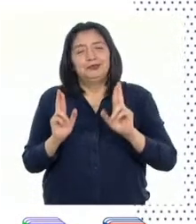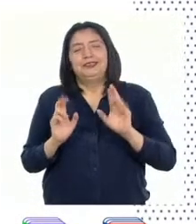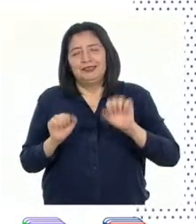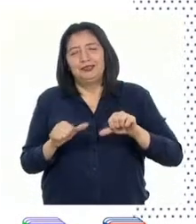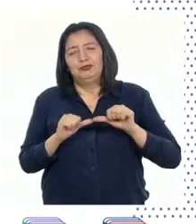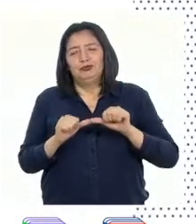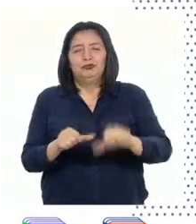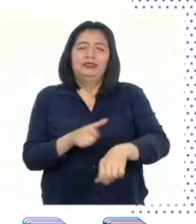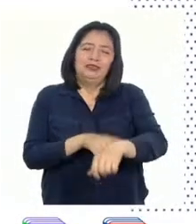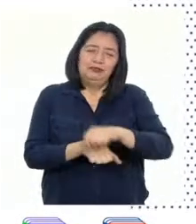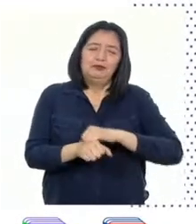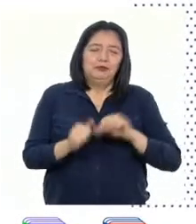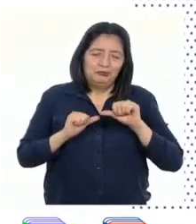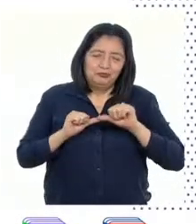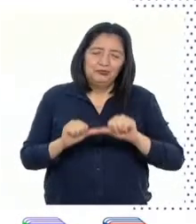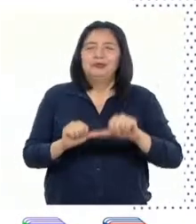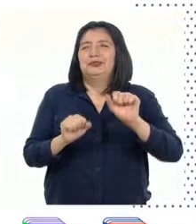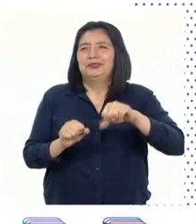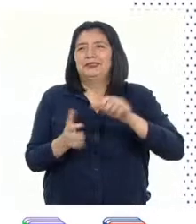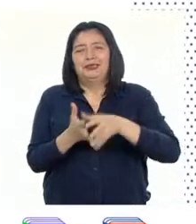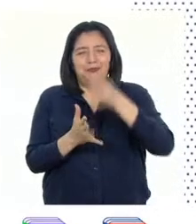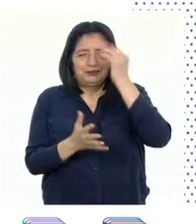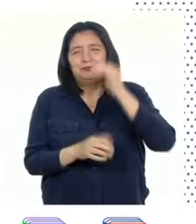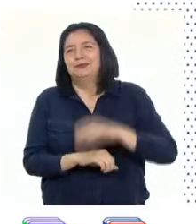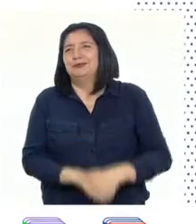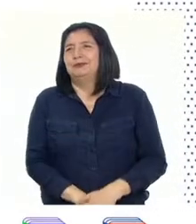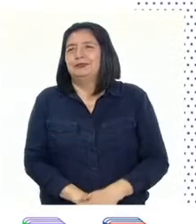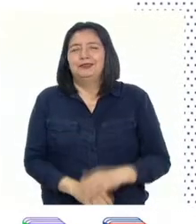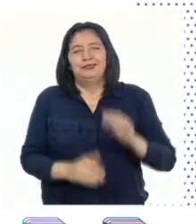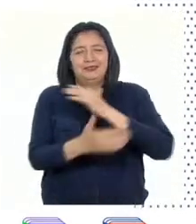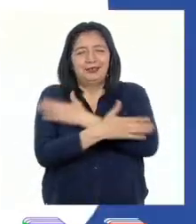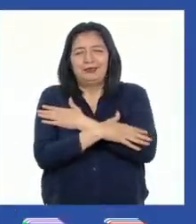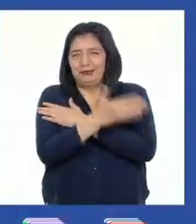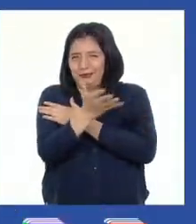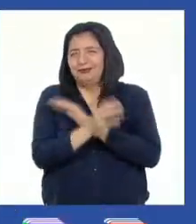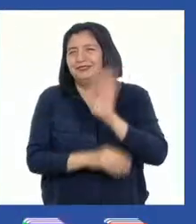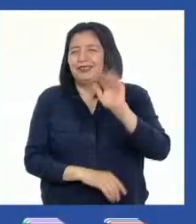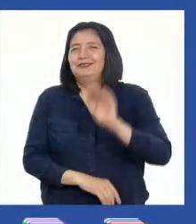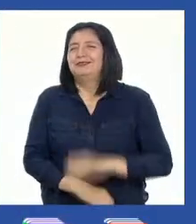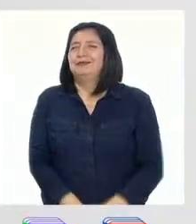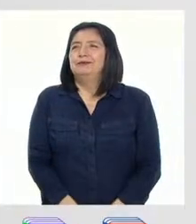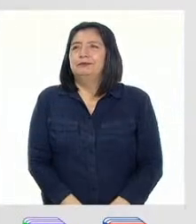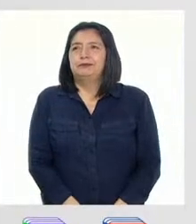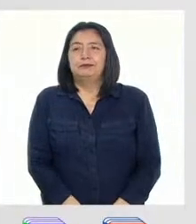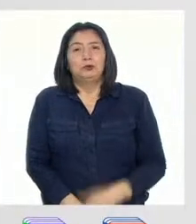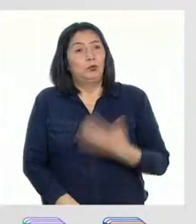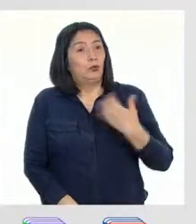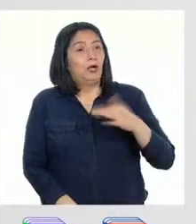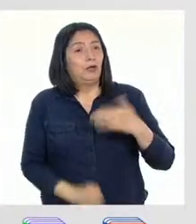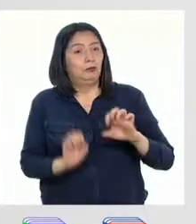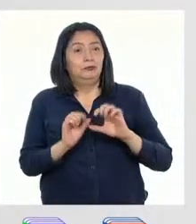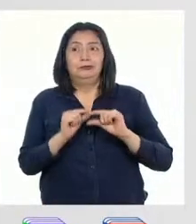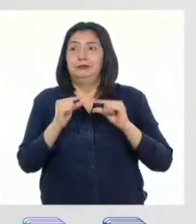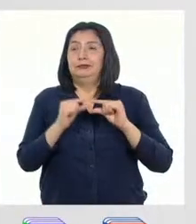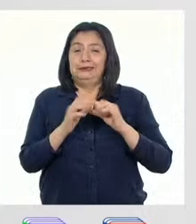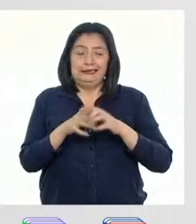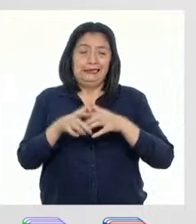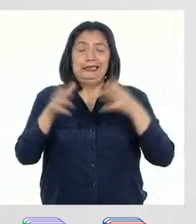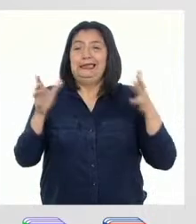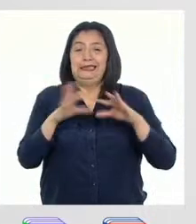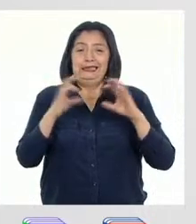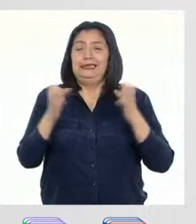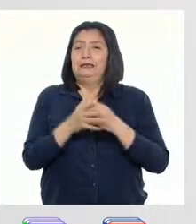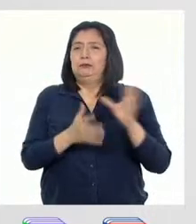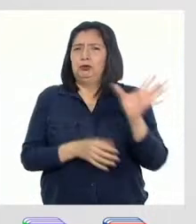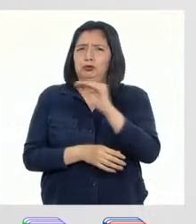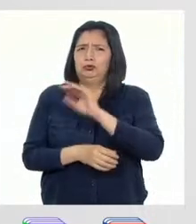sigan esforzándose por continuar aprendiendo. Les mando un abrazo. Chao. Somos un gran equipo. Todas y todos con